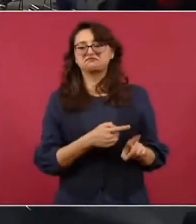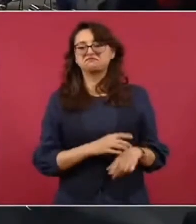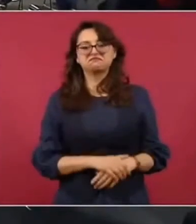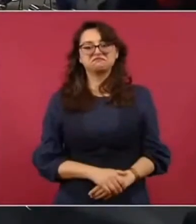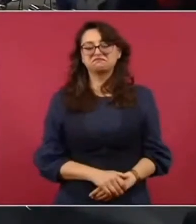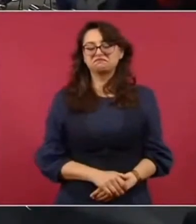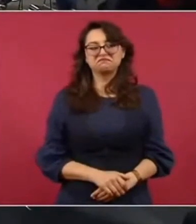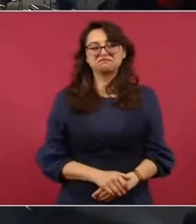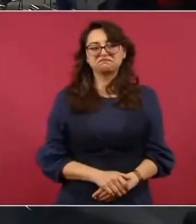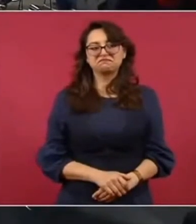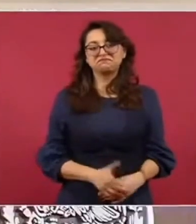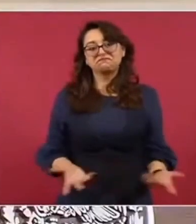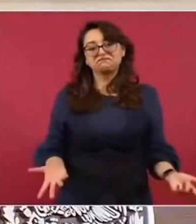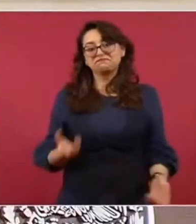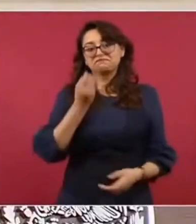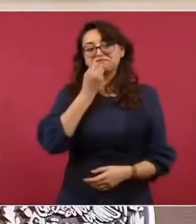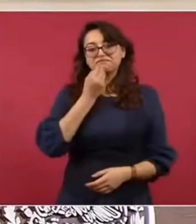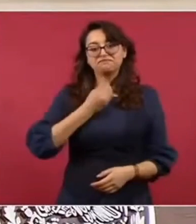entrevista